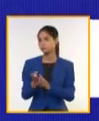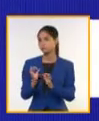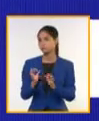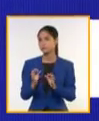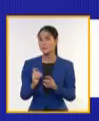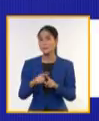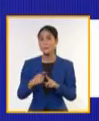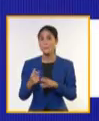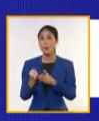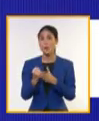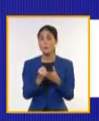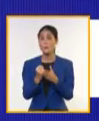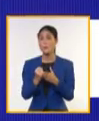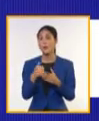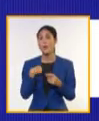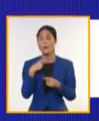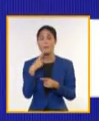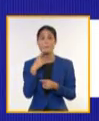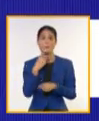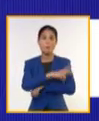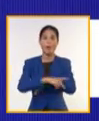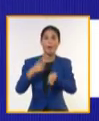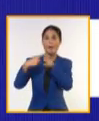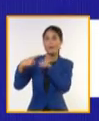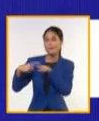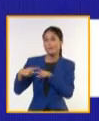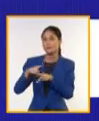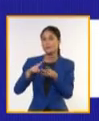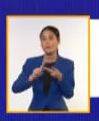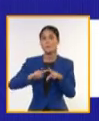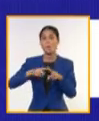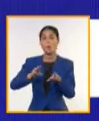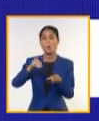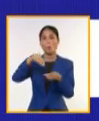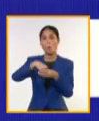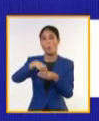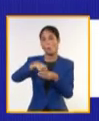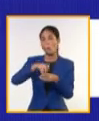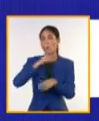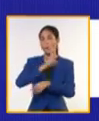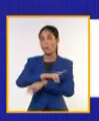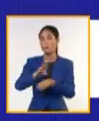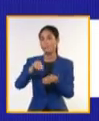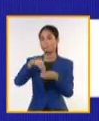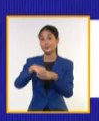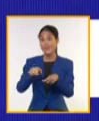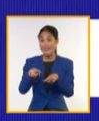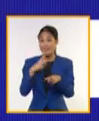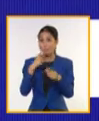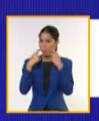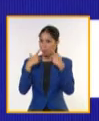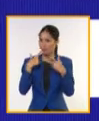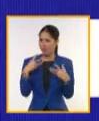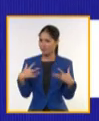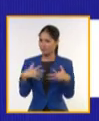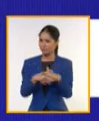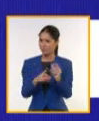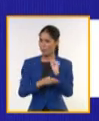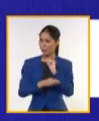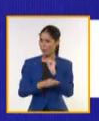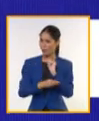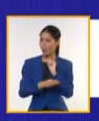los temas internacionales y regionales, forjando así una inquebrantable amistad de confianza y por justicia.